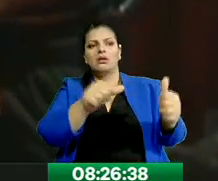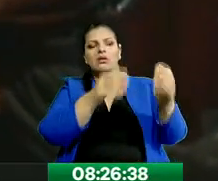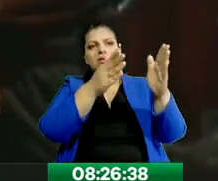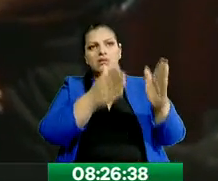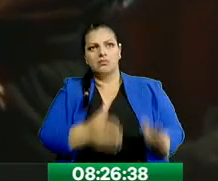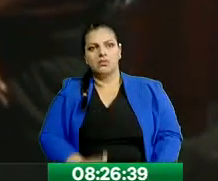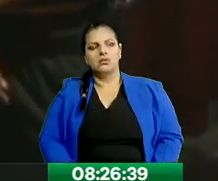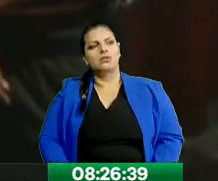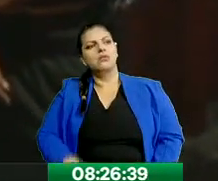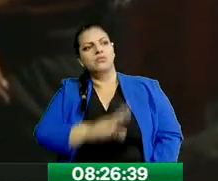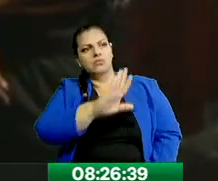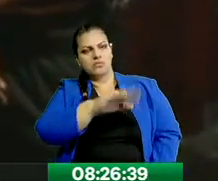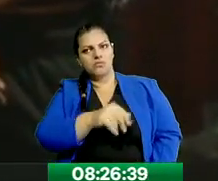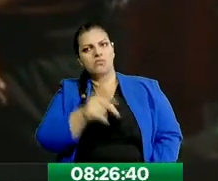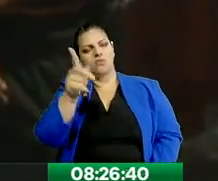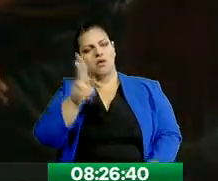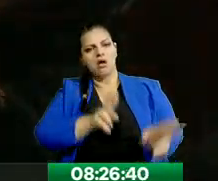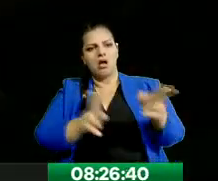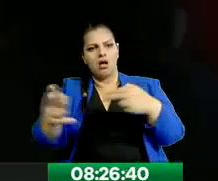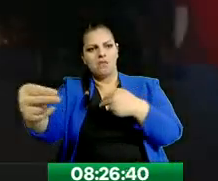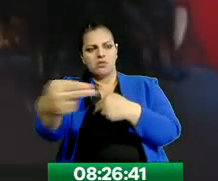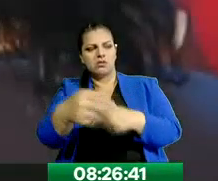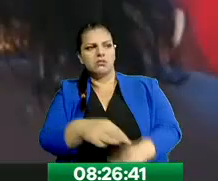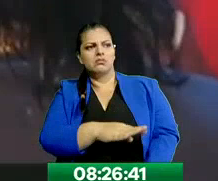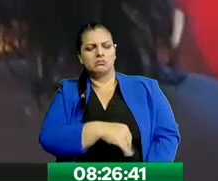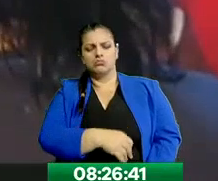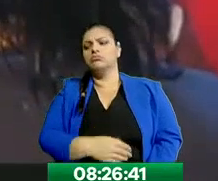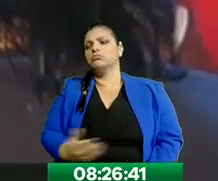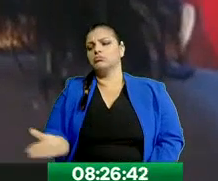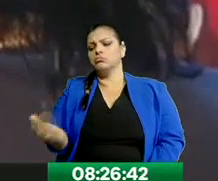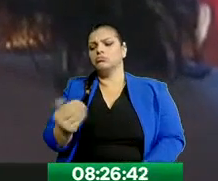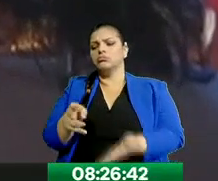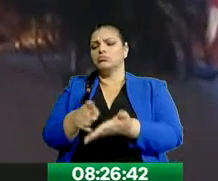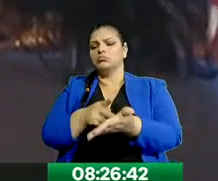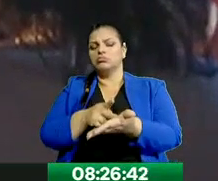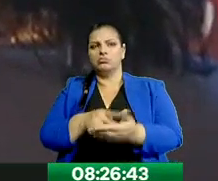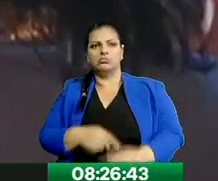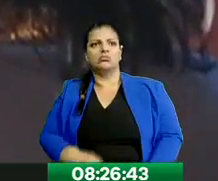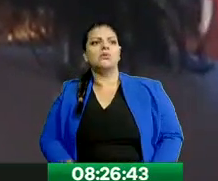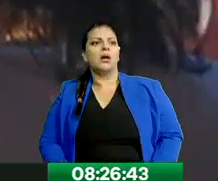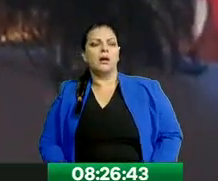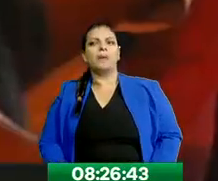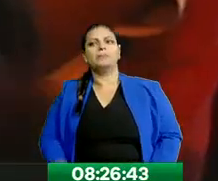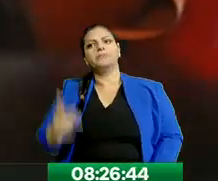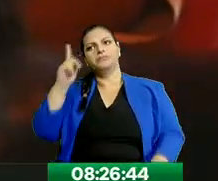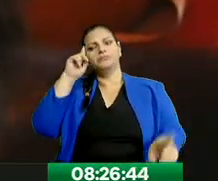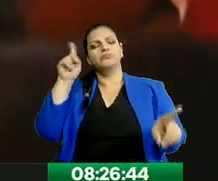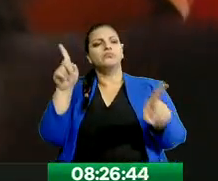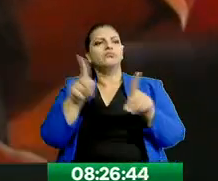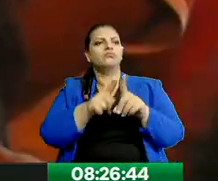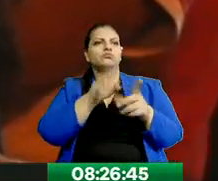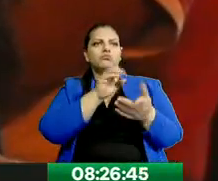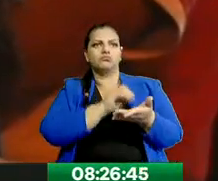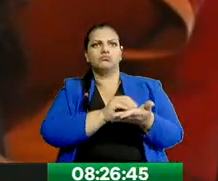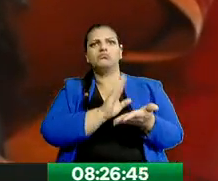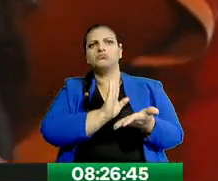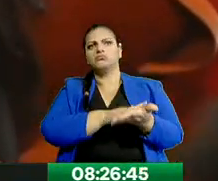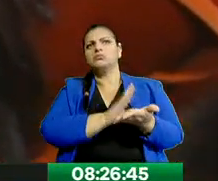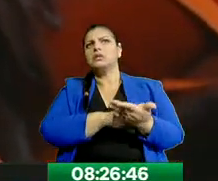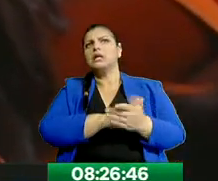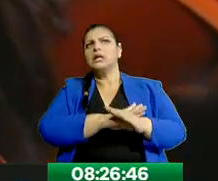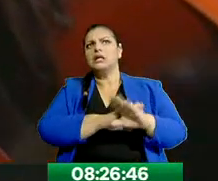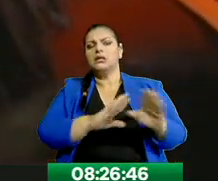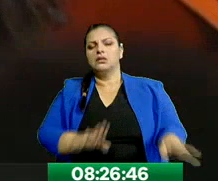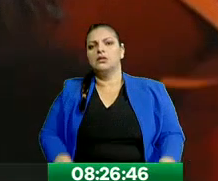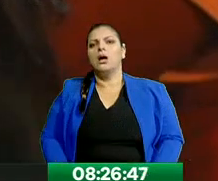de terror que salían desde ese lugar. Le gritaban, te daban duro, escuchaba las paredes y todo. Bulla, que no me pegue más la mujer y todo, pero de ahí